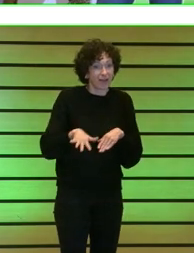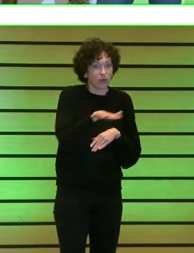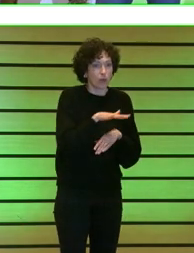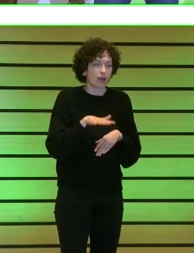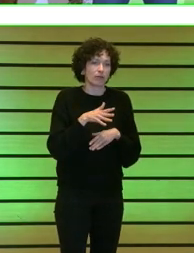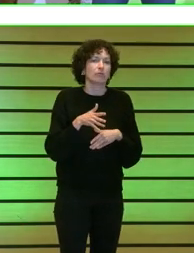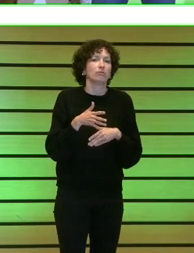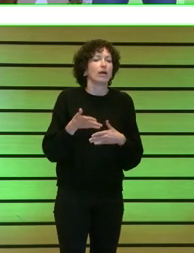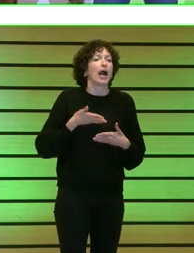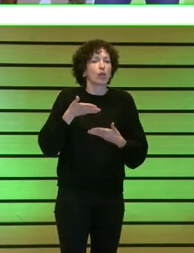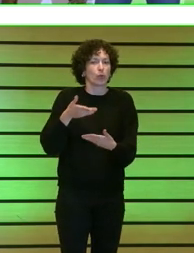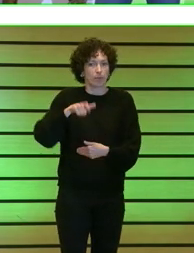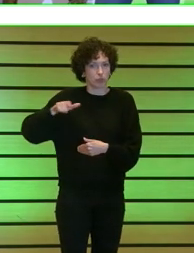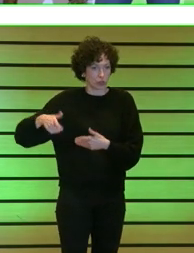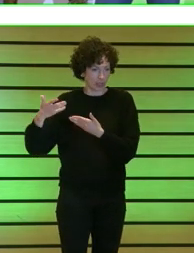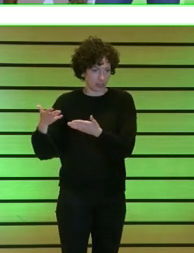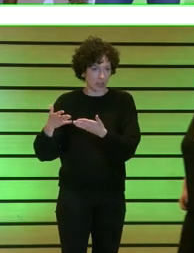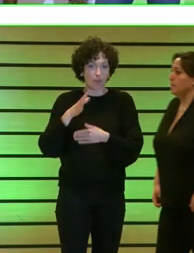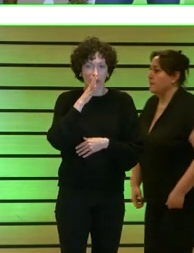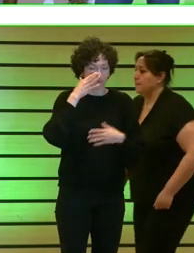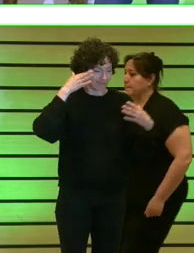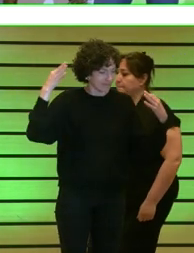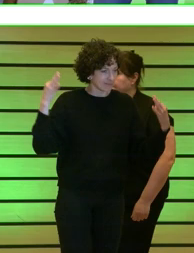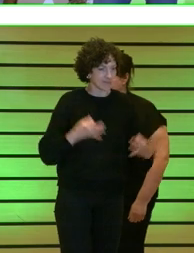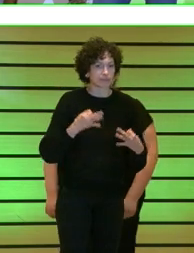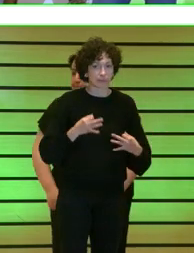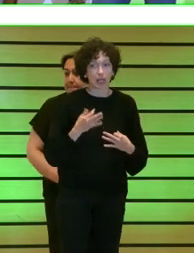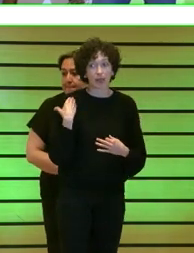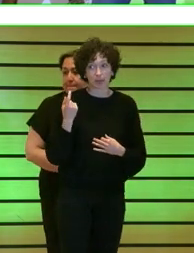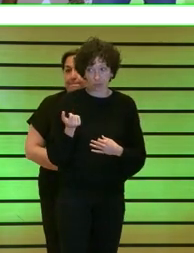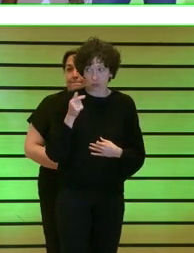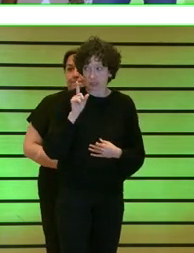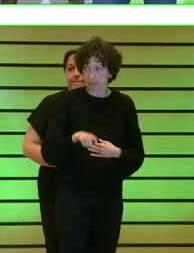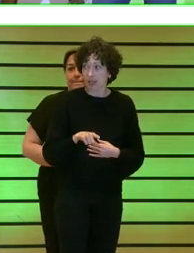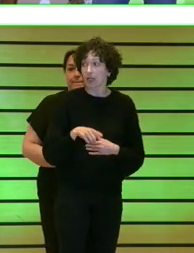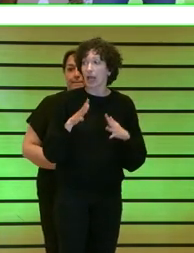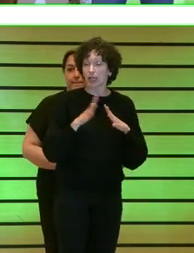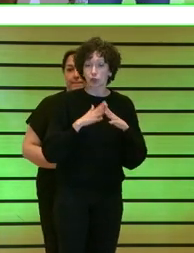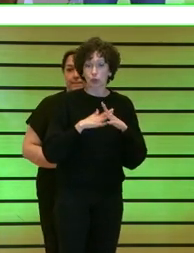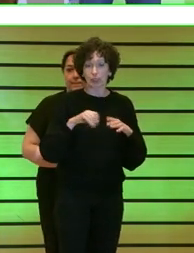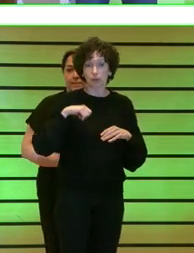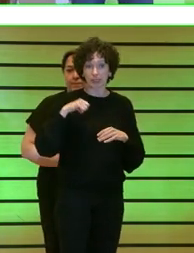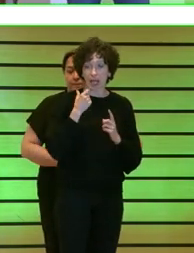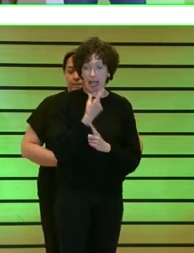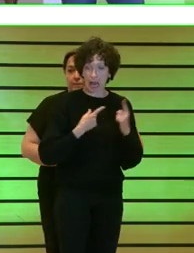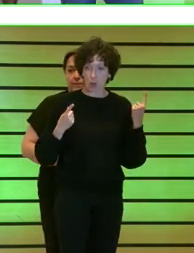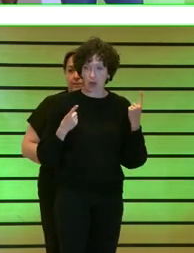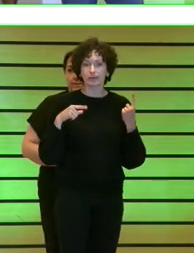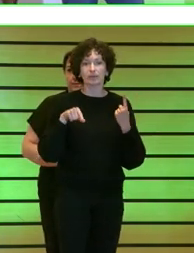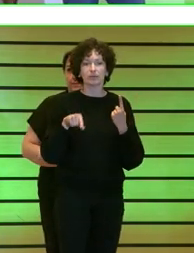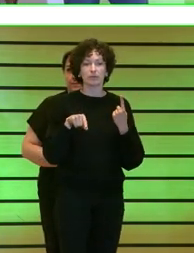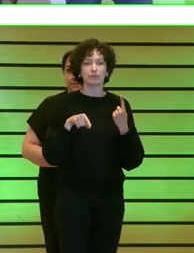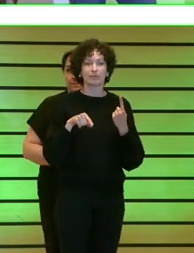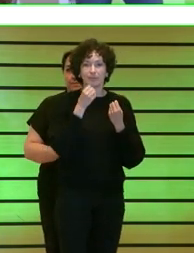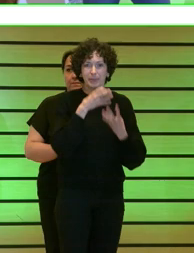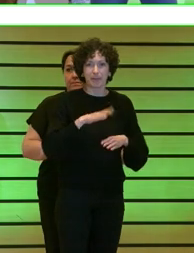al servicio de las personas porque os puedo asegurar que incluso recientemente hay algunas estructuras hospitalarias que no están al